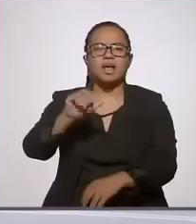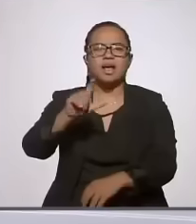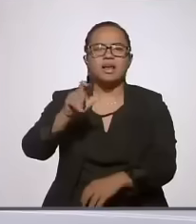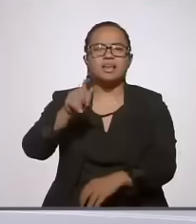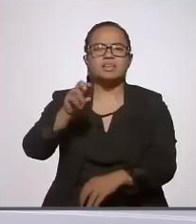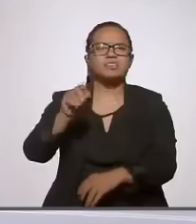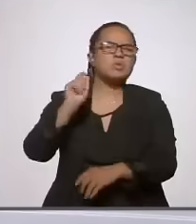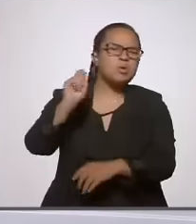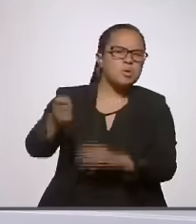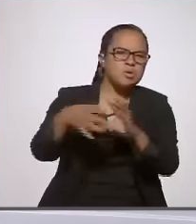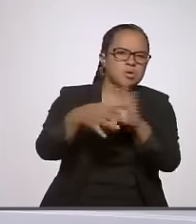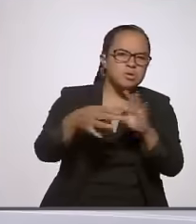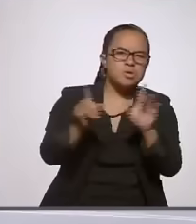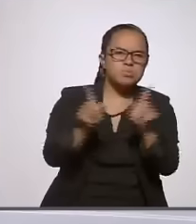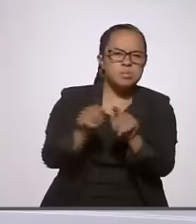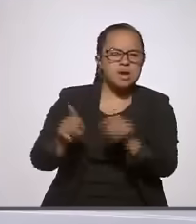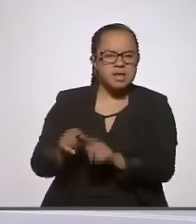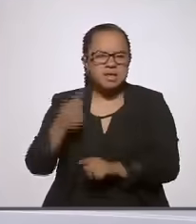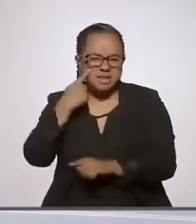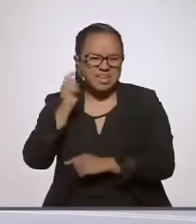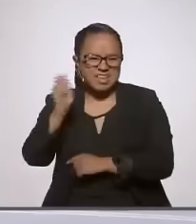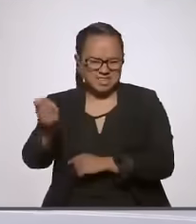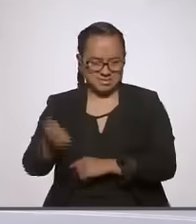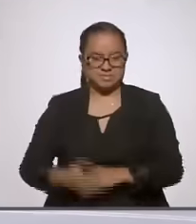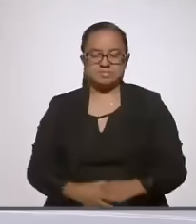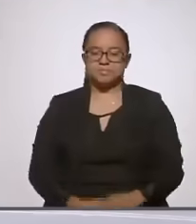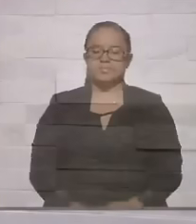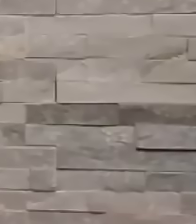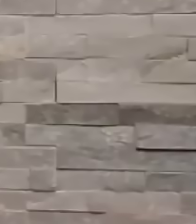Albarrán y sus cortes finos. Vamos a ver qué preparo.